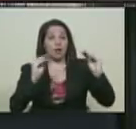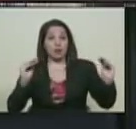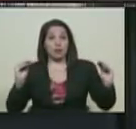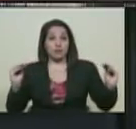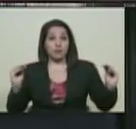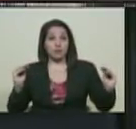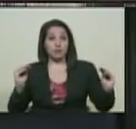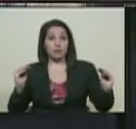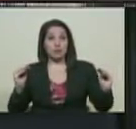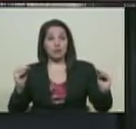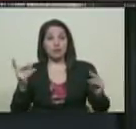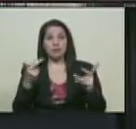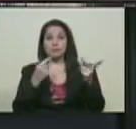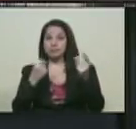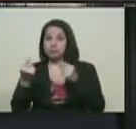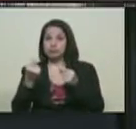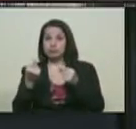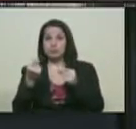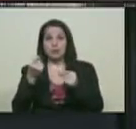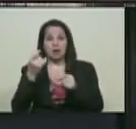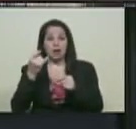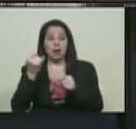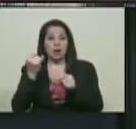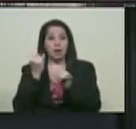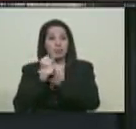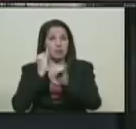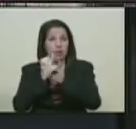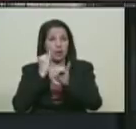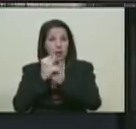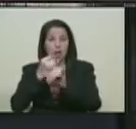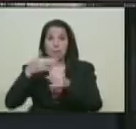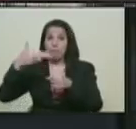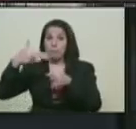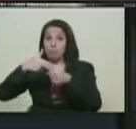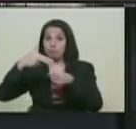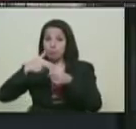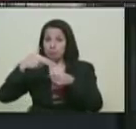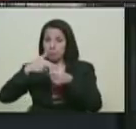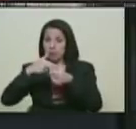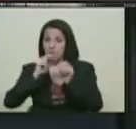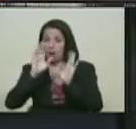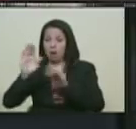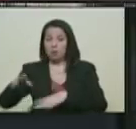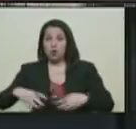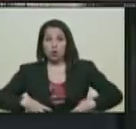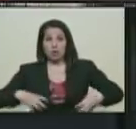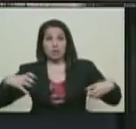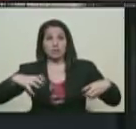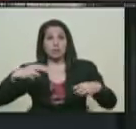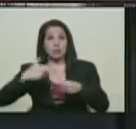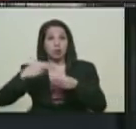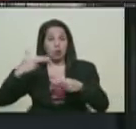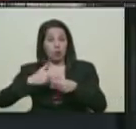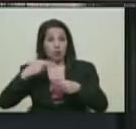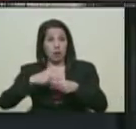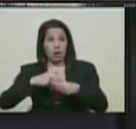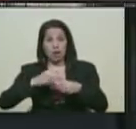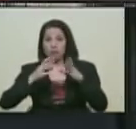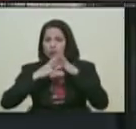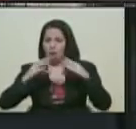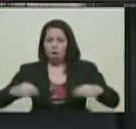de la criptomoneda venezolana, el petro, sustentado en la riqueza petrolera y en las riquezas del